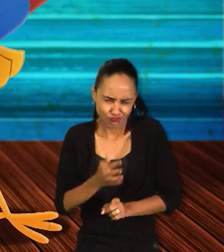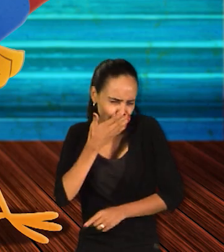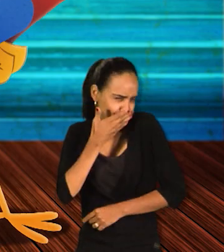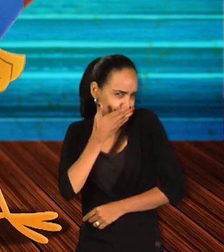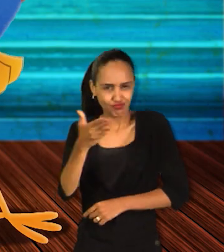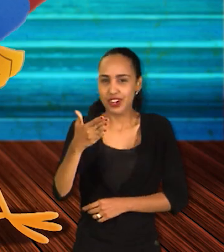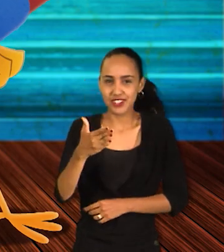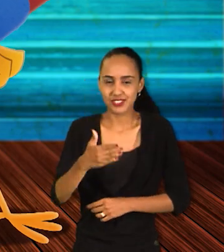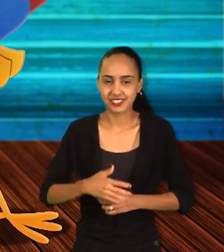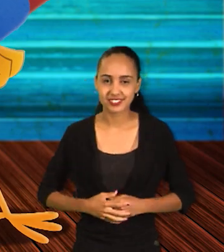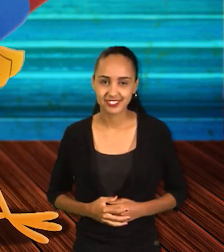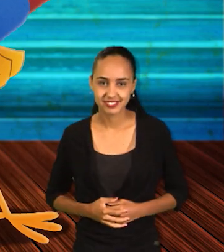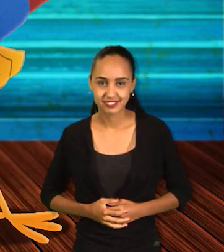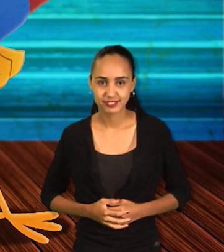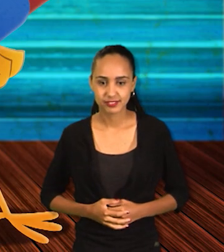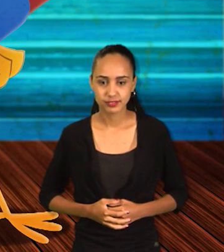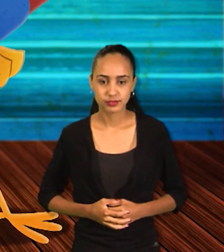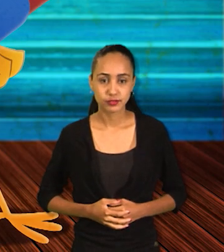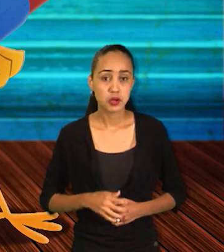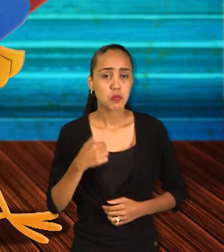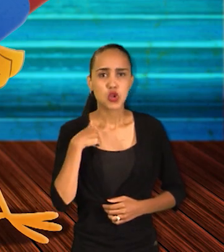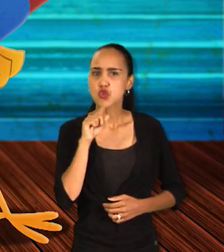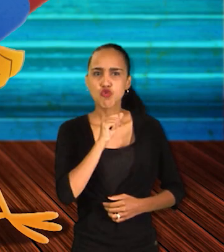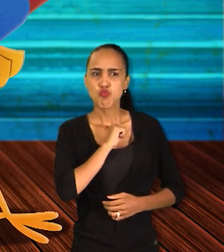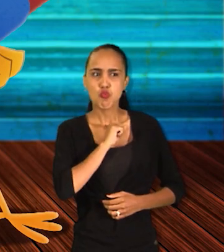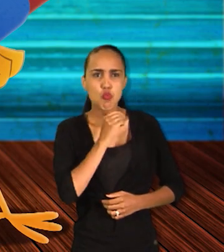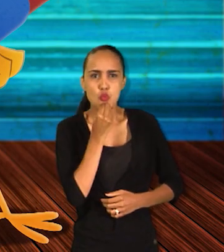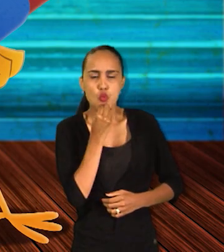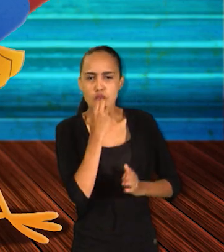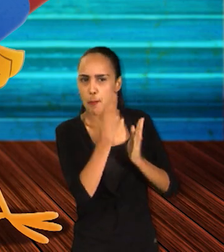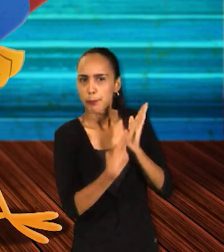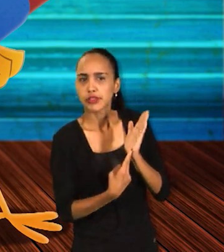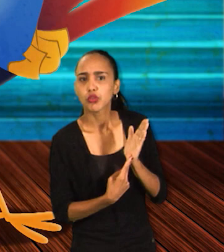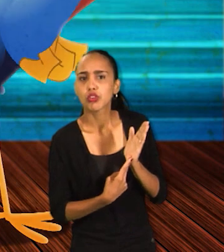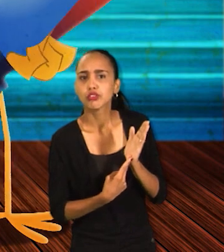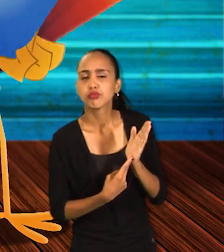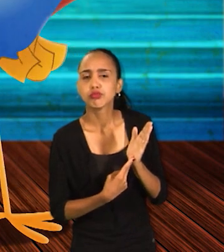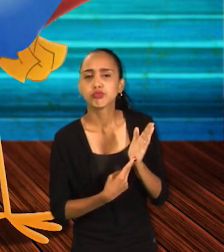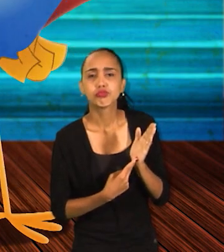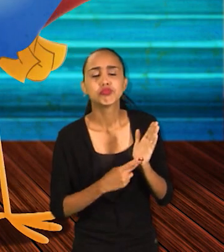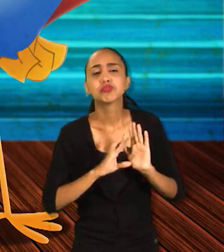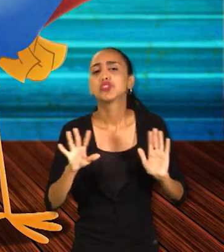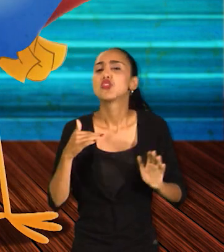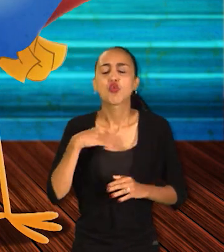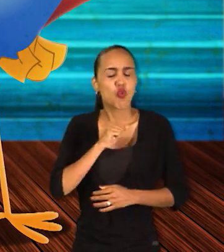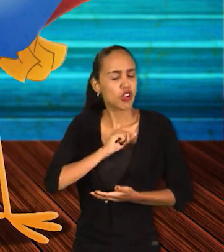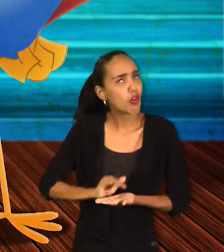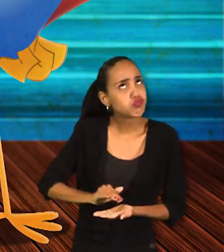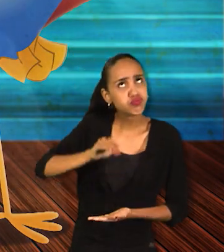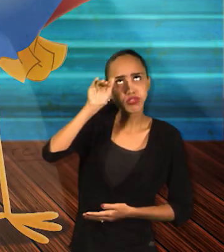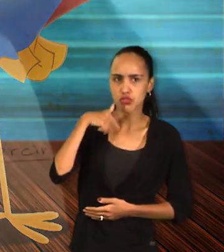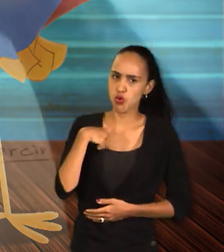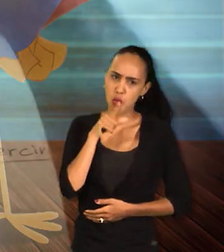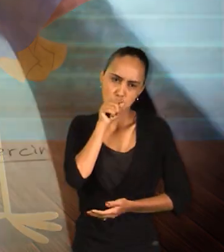buenísimo. Si no puedo ser pintor, prefiero no crecer y quedarme siendo